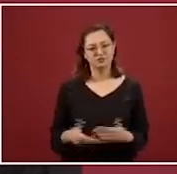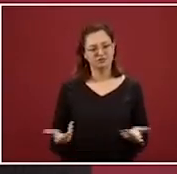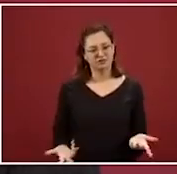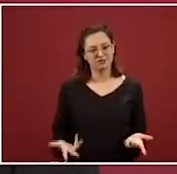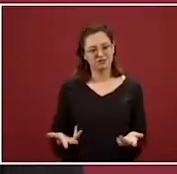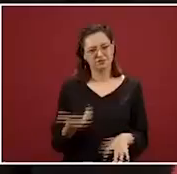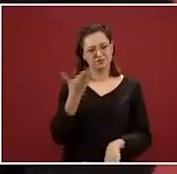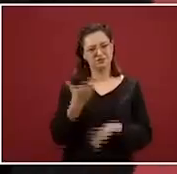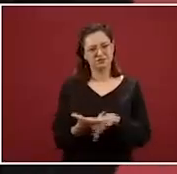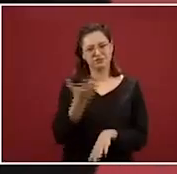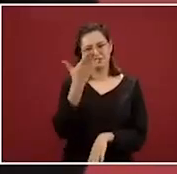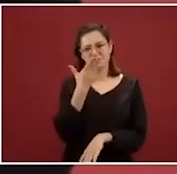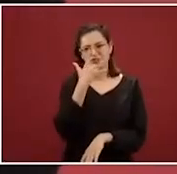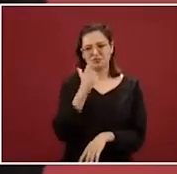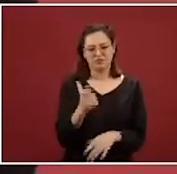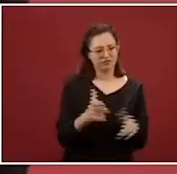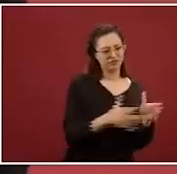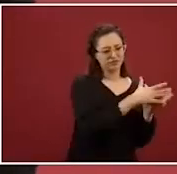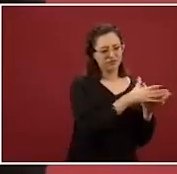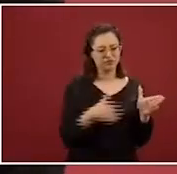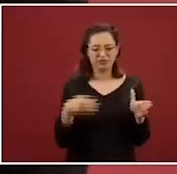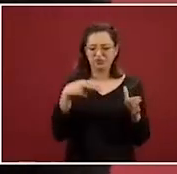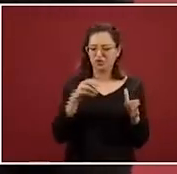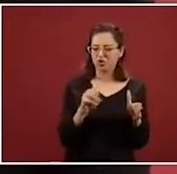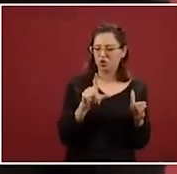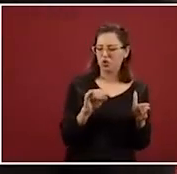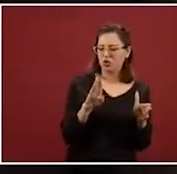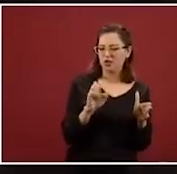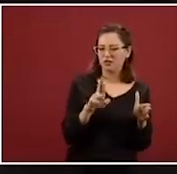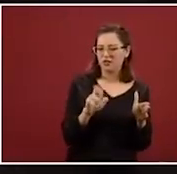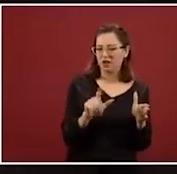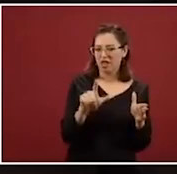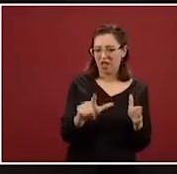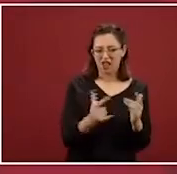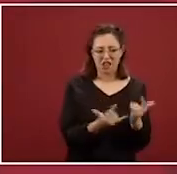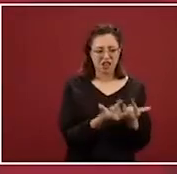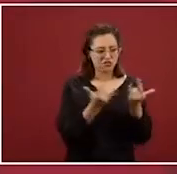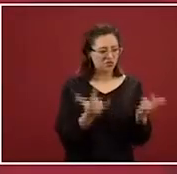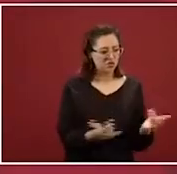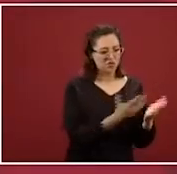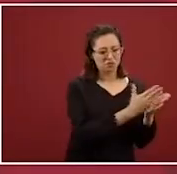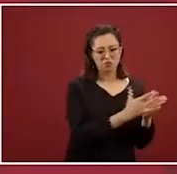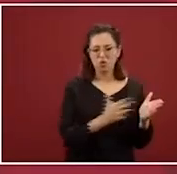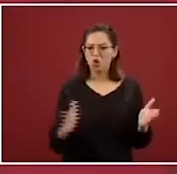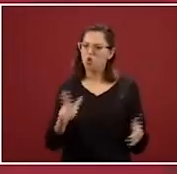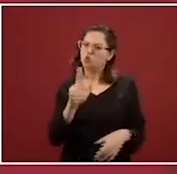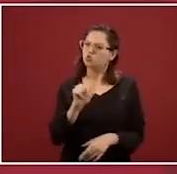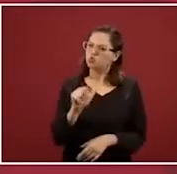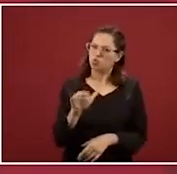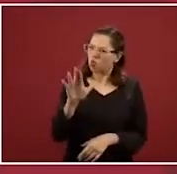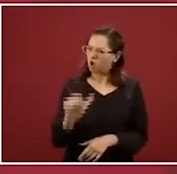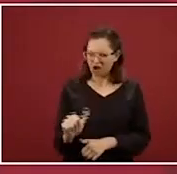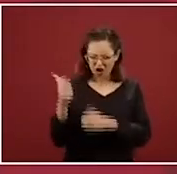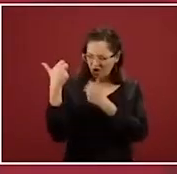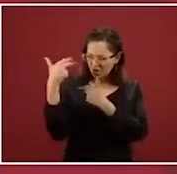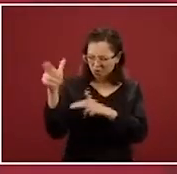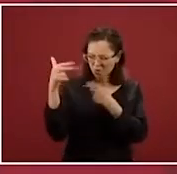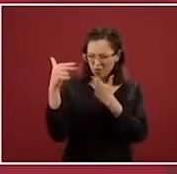imagínense, en todo el periodo neoliberal, según lo estás narrando, no había huelgas.